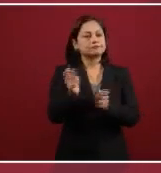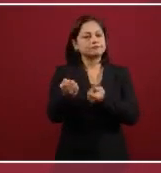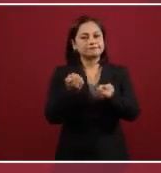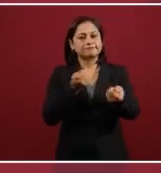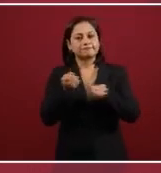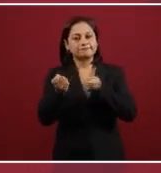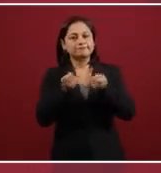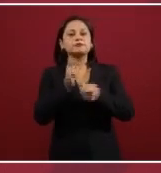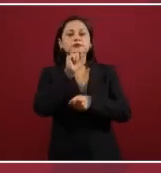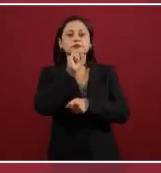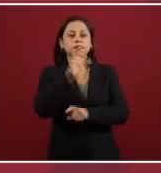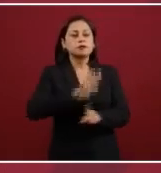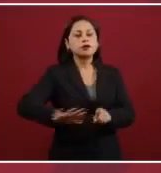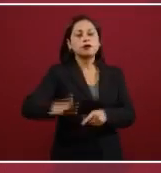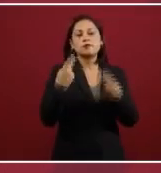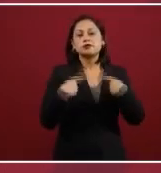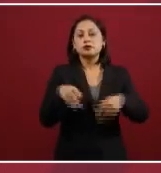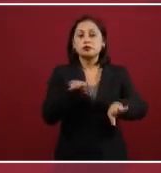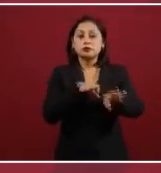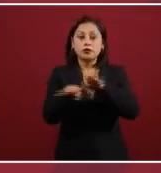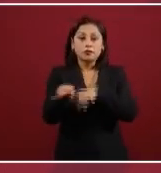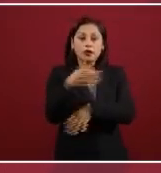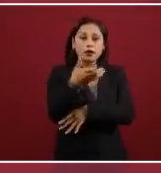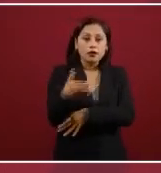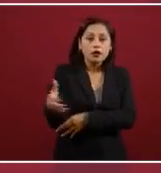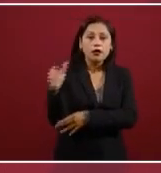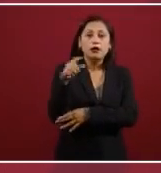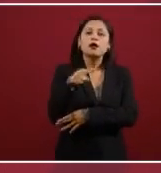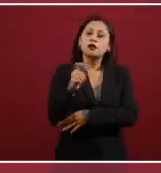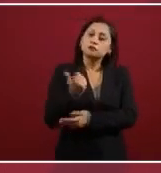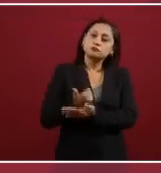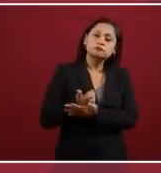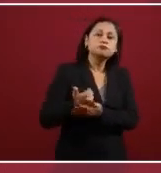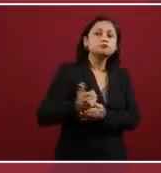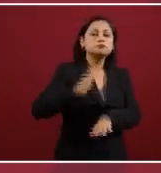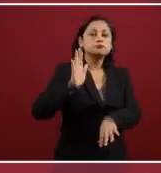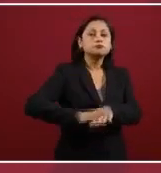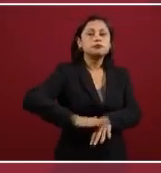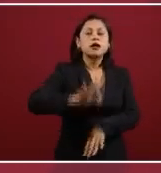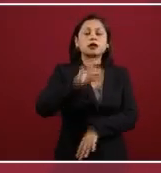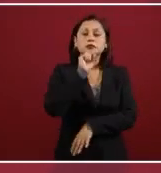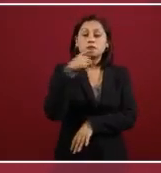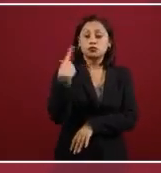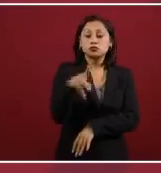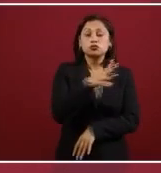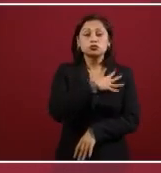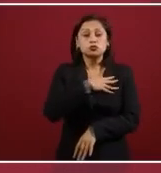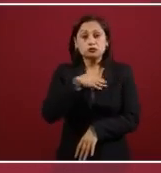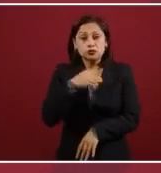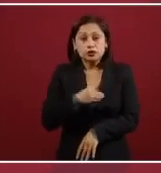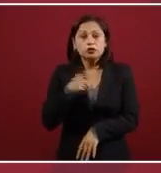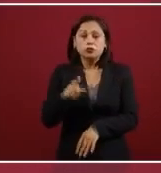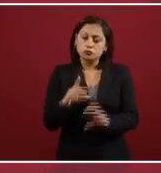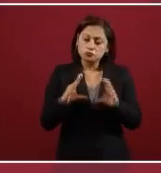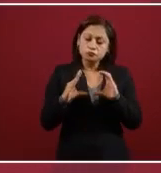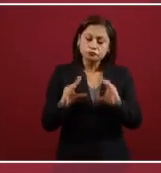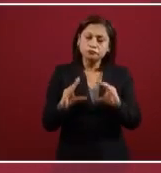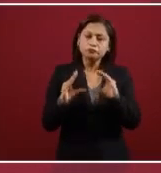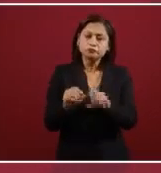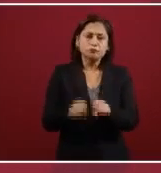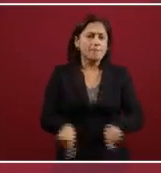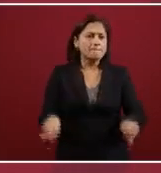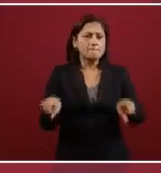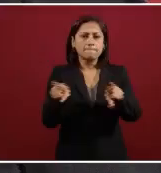el salario del peón y que había que educar al hijo del campesino y del barretero como al hijo